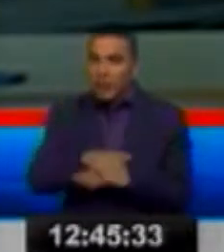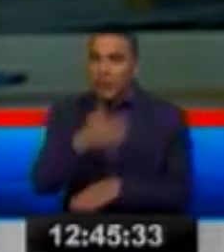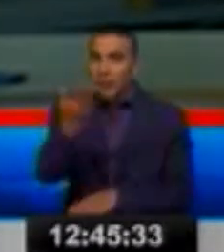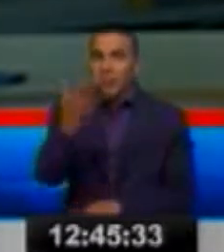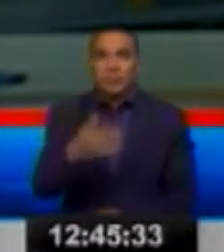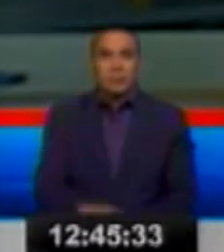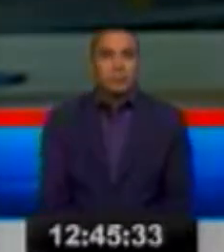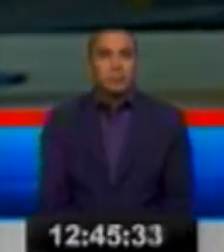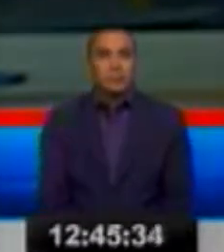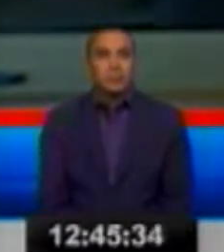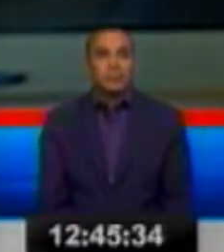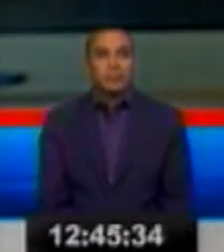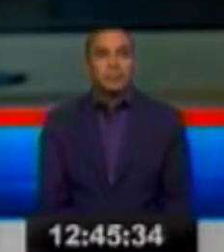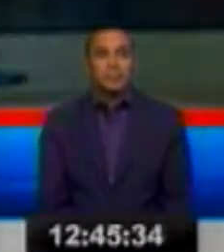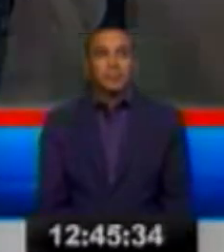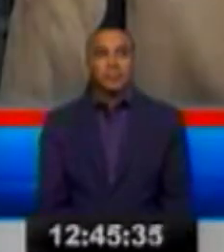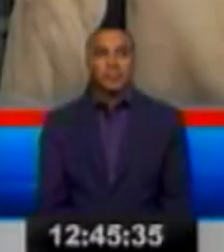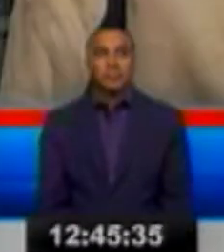Luis.